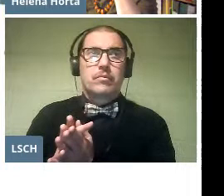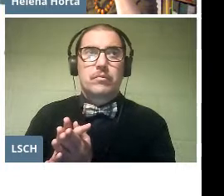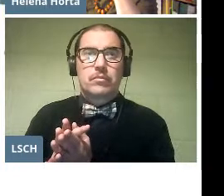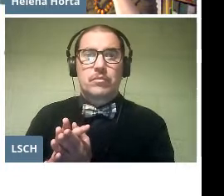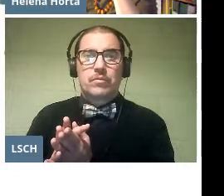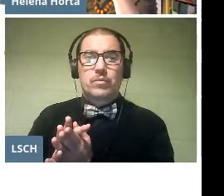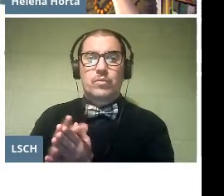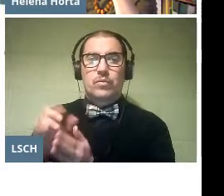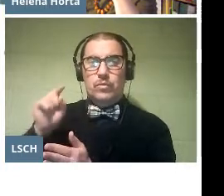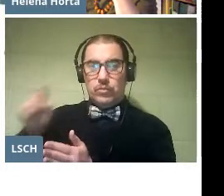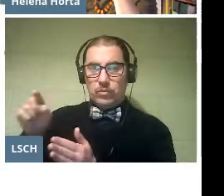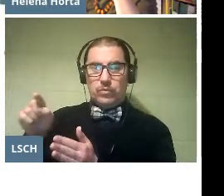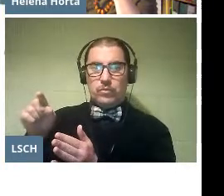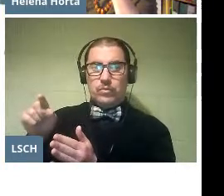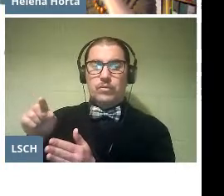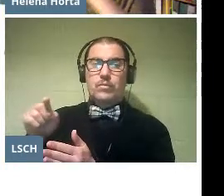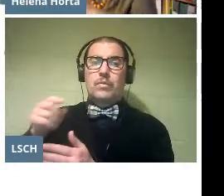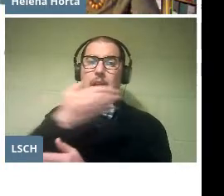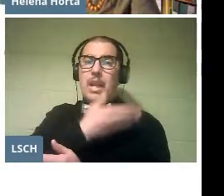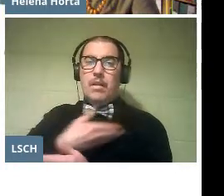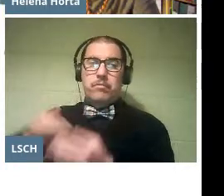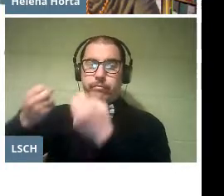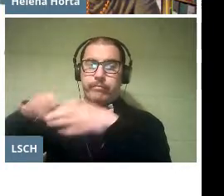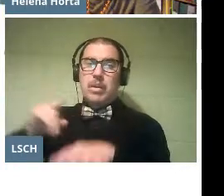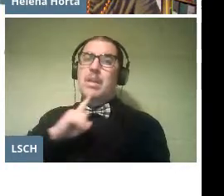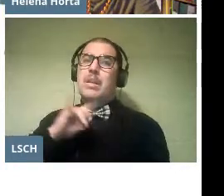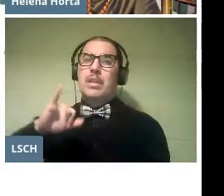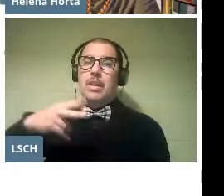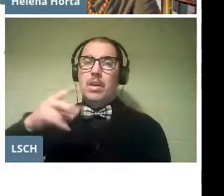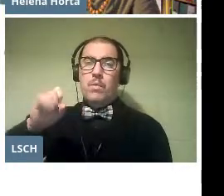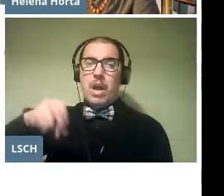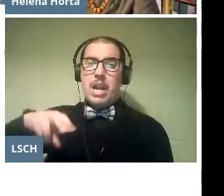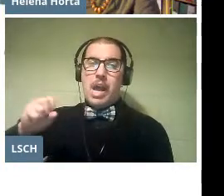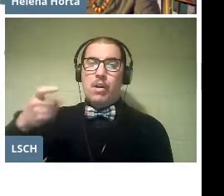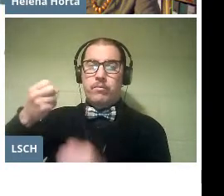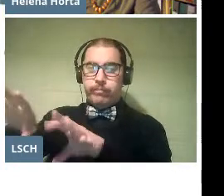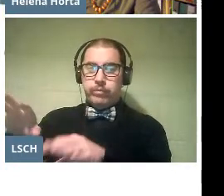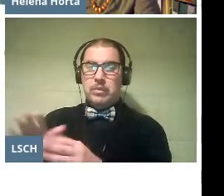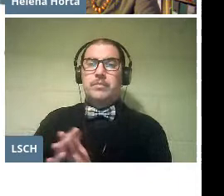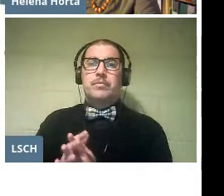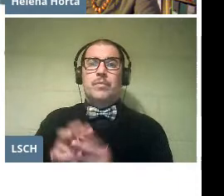del estado de Tiahuanaco. La próxima, por favor.